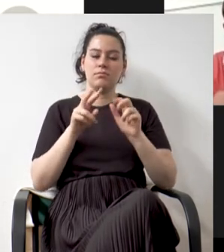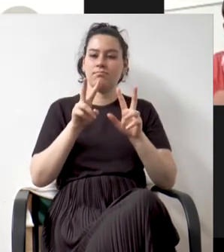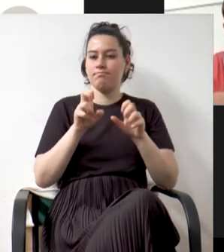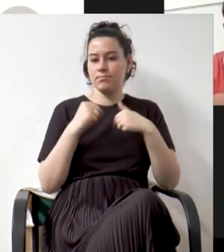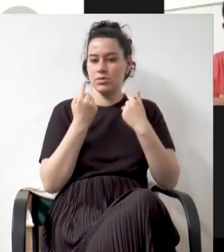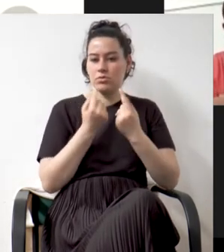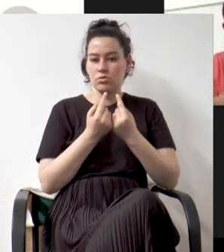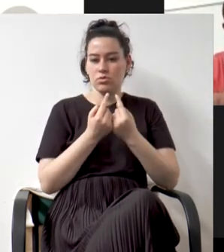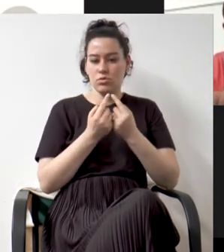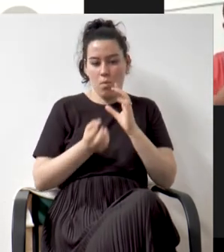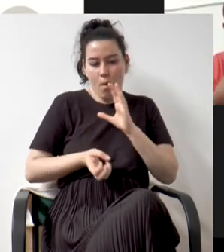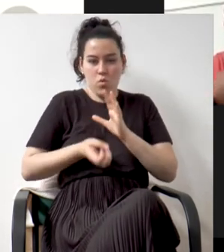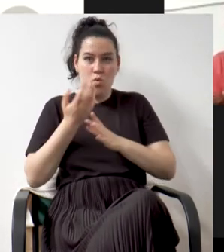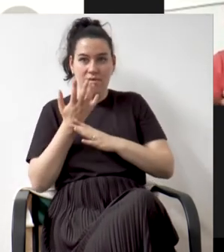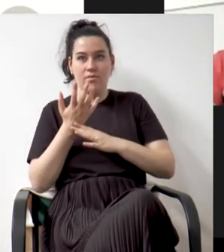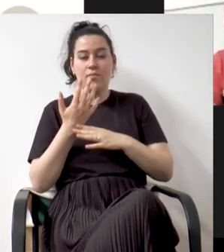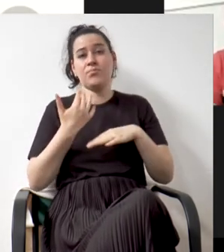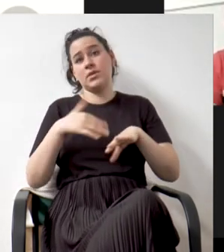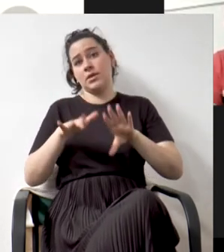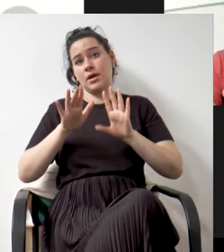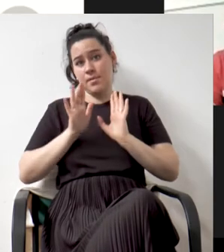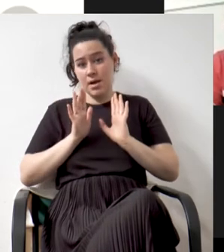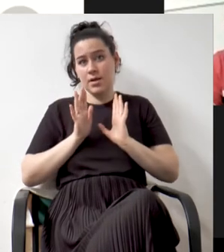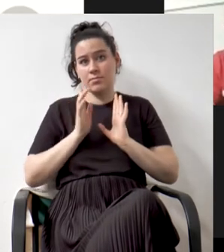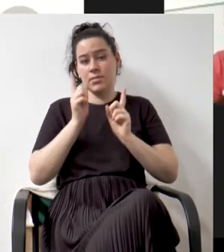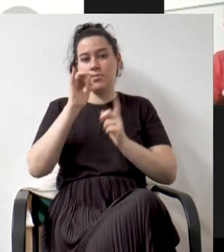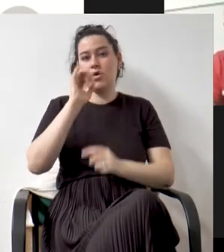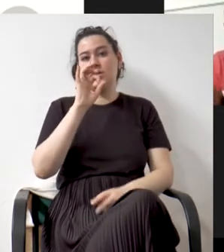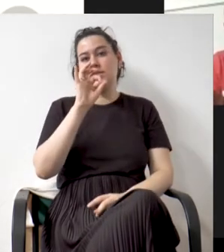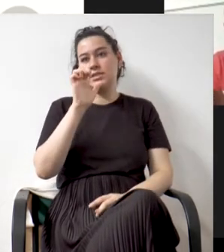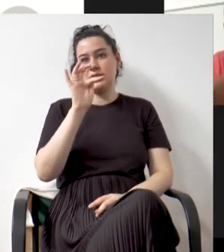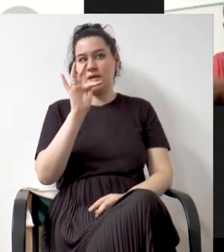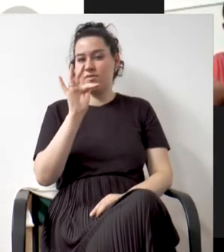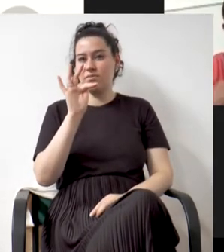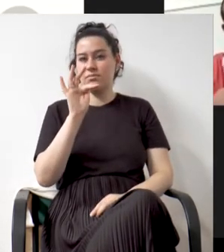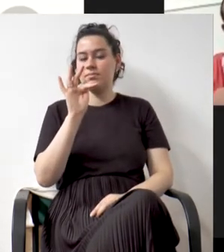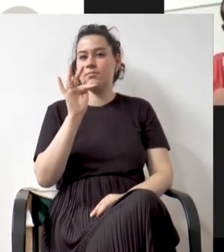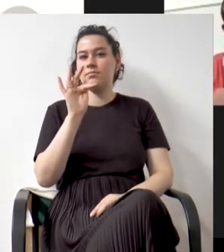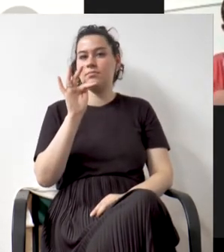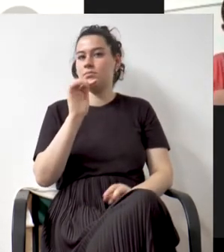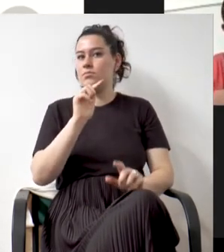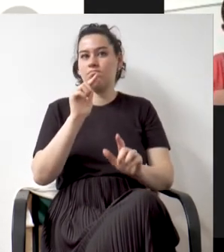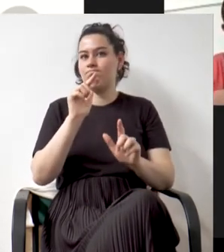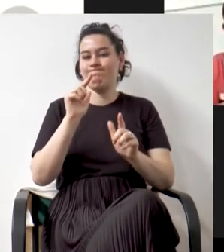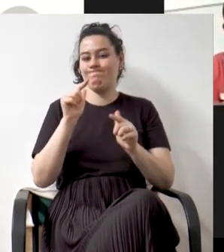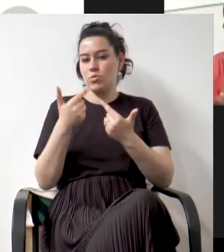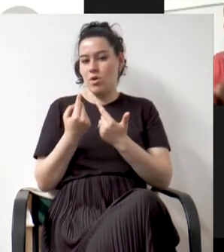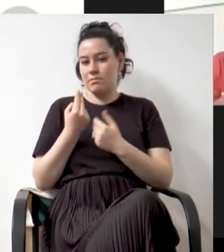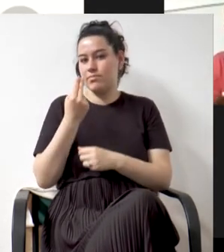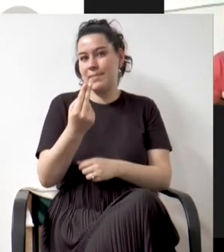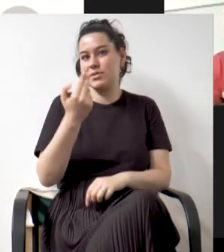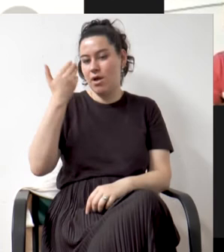un CENUR muy nuevo, quizás porque la sede donde está instalado el ICEF no habilitó en algunos